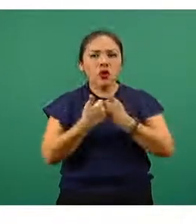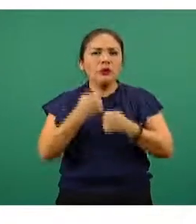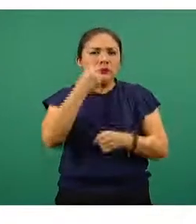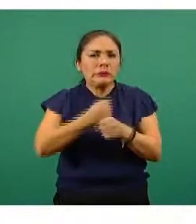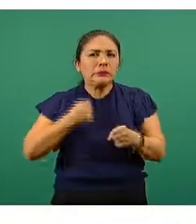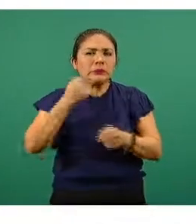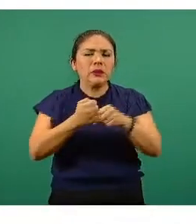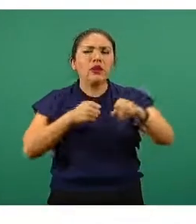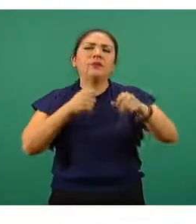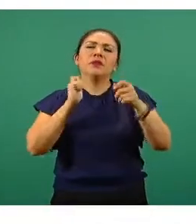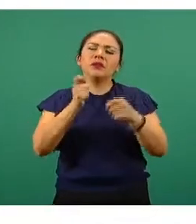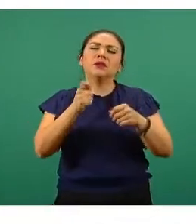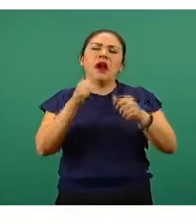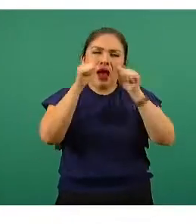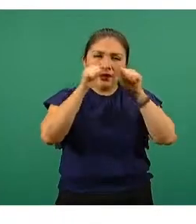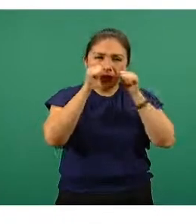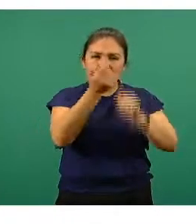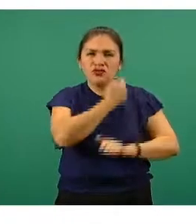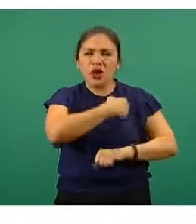salud de los estados que